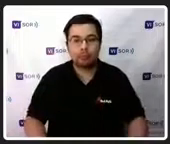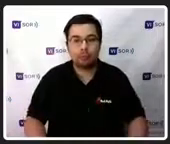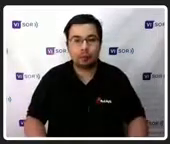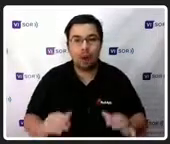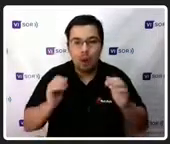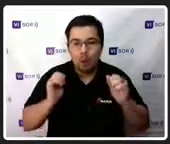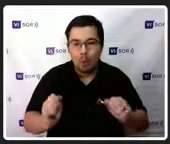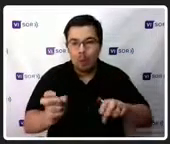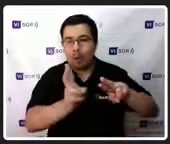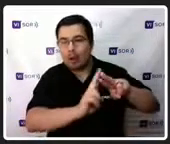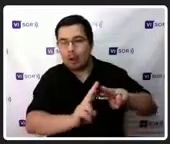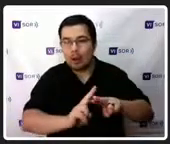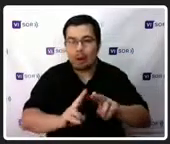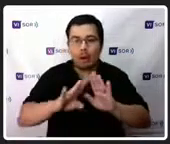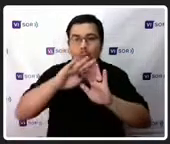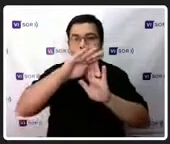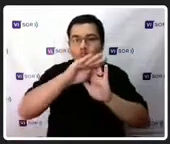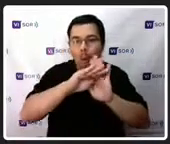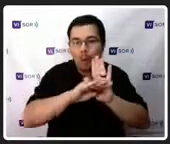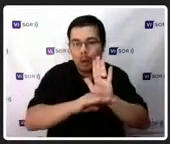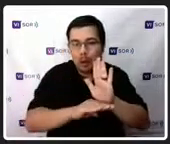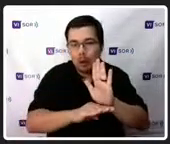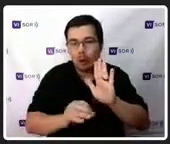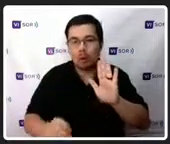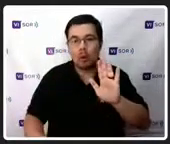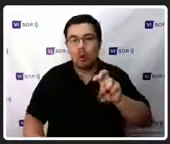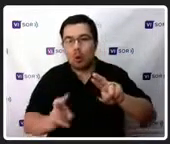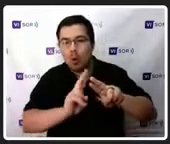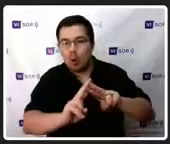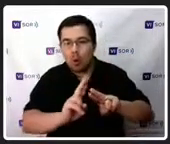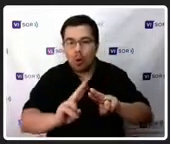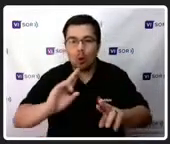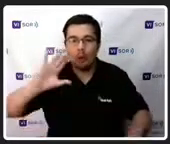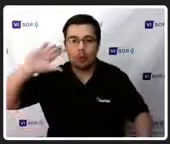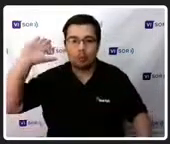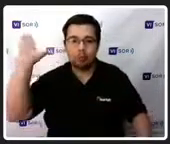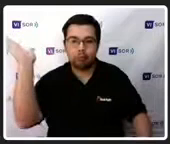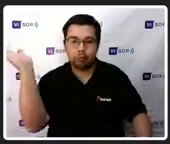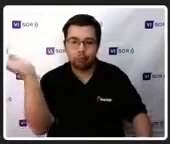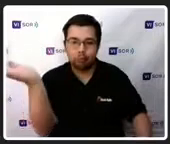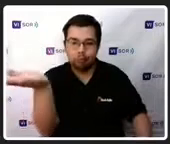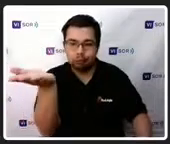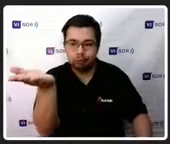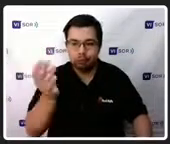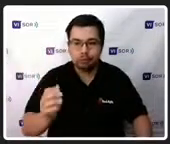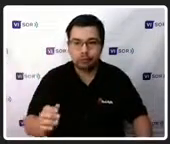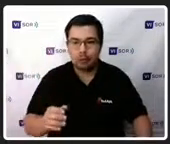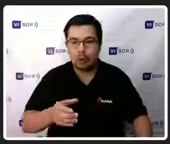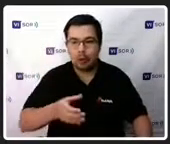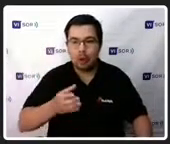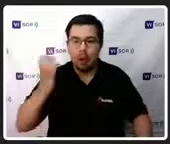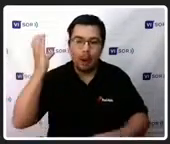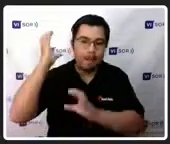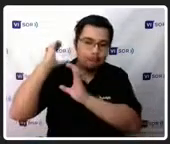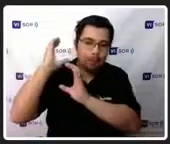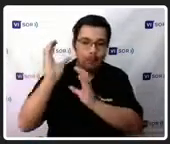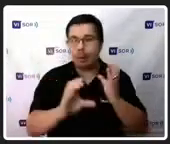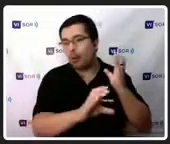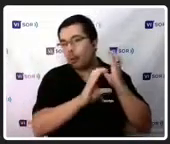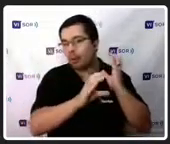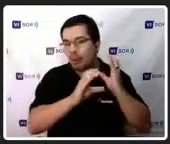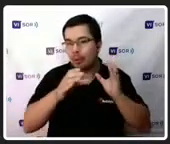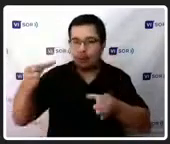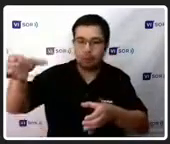poder diseñar o elaborar cócteles, ¿no es cierto?, bebidas alcohólicas o no alcohólicas. Y también, ¿no es